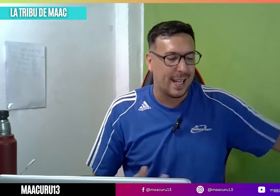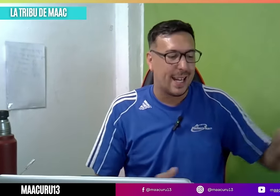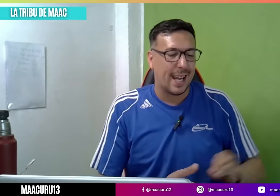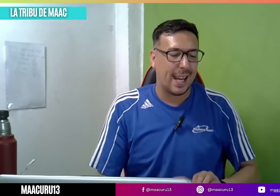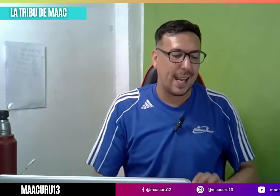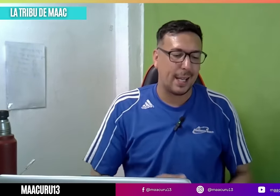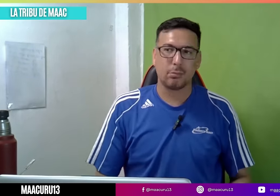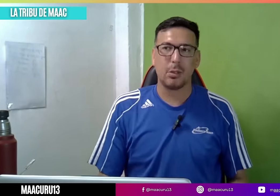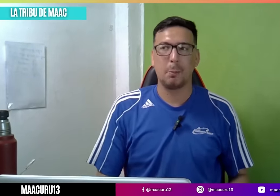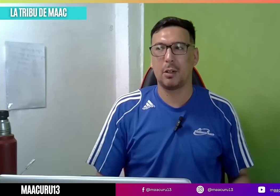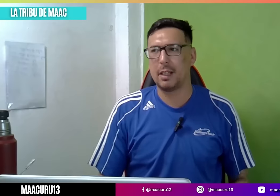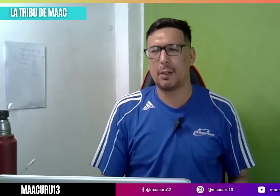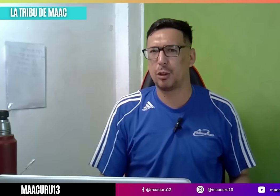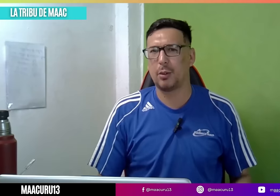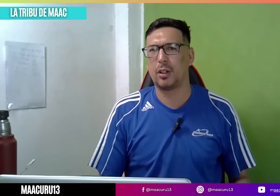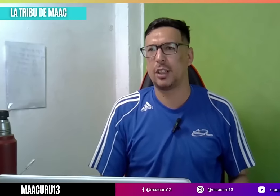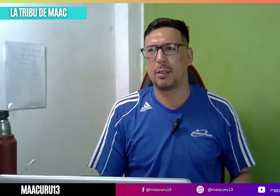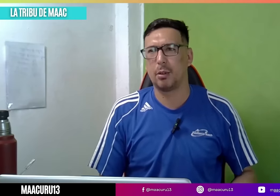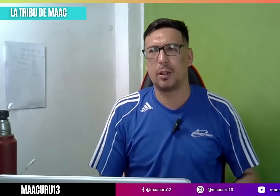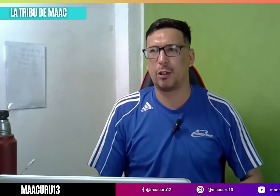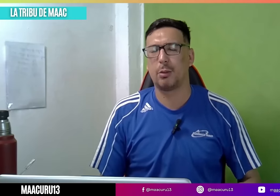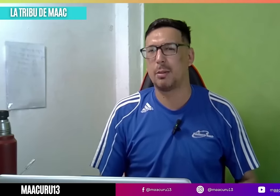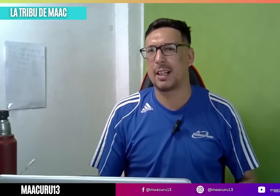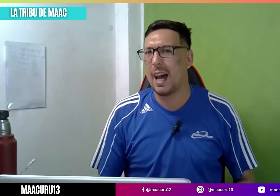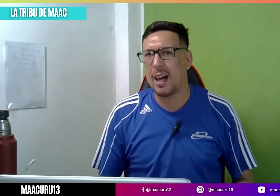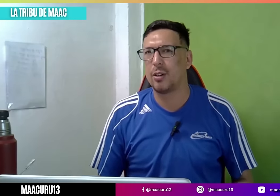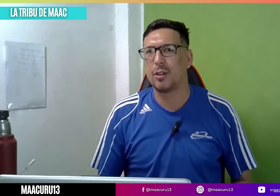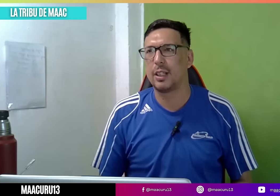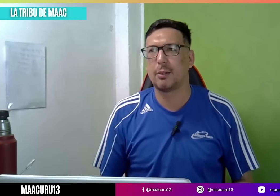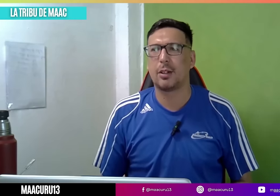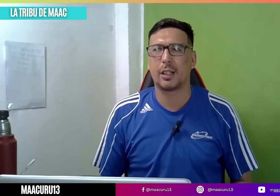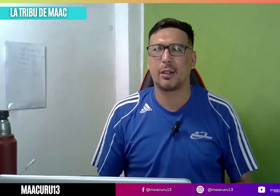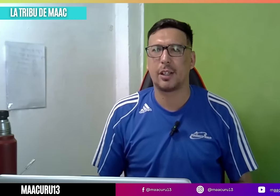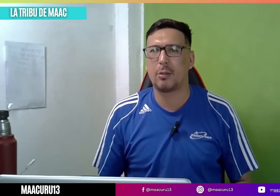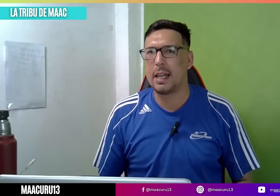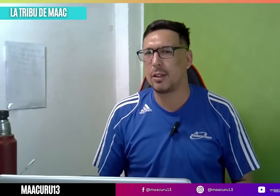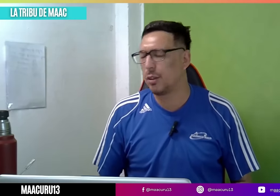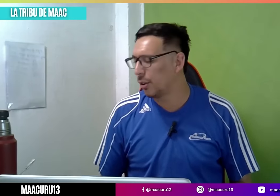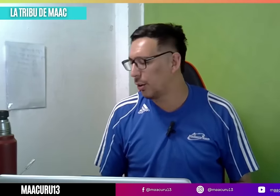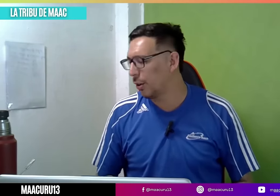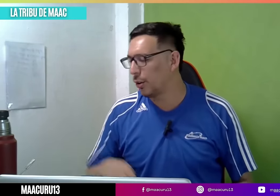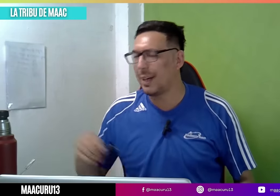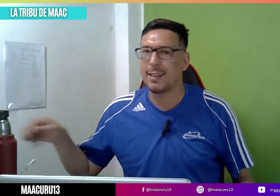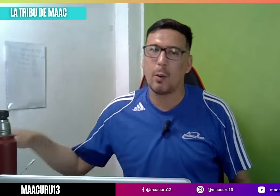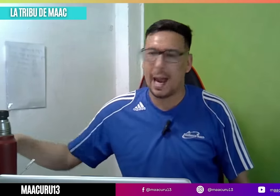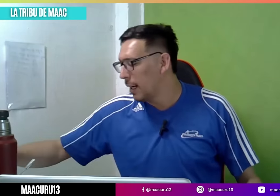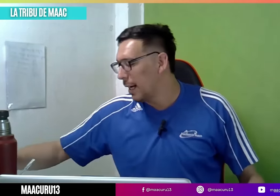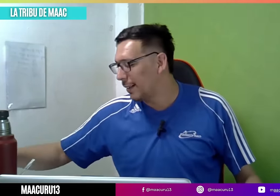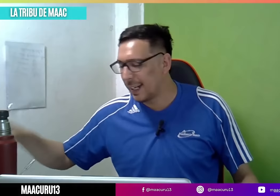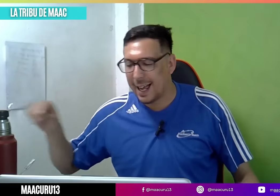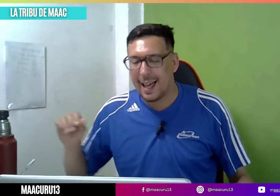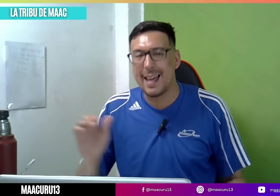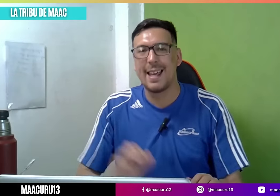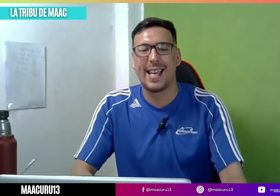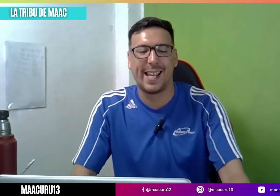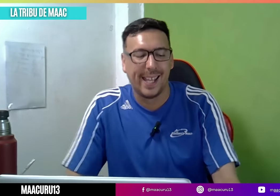ir. Pero van a haber muchos videos así, tipo de supermercado, de bueno, recorriendo el metro, todo, toda esa weá. Así que